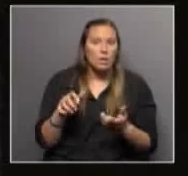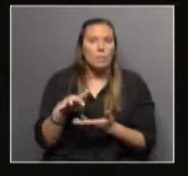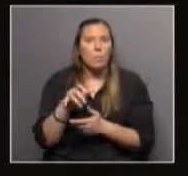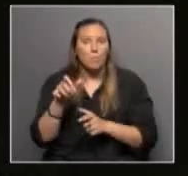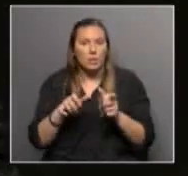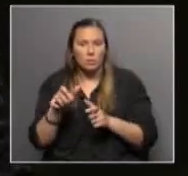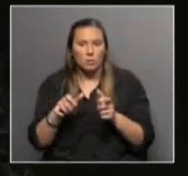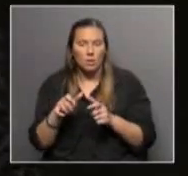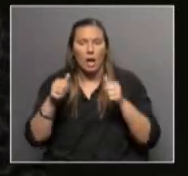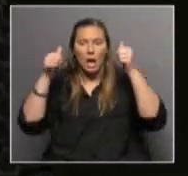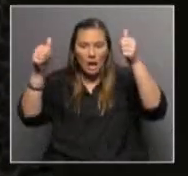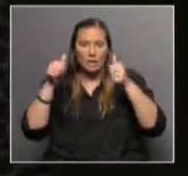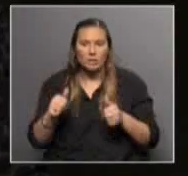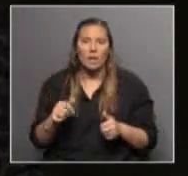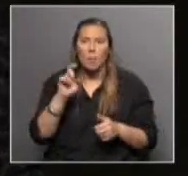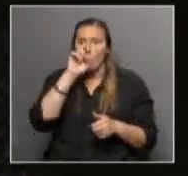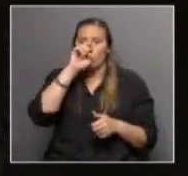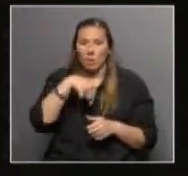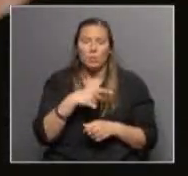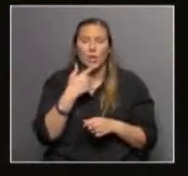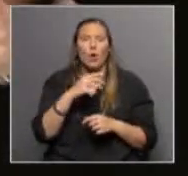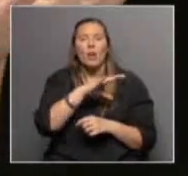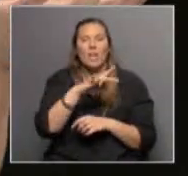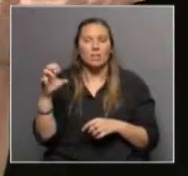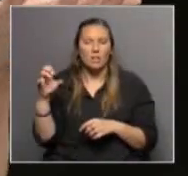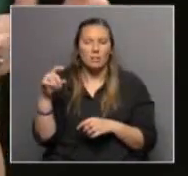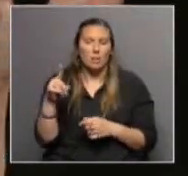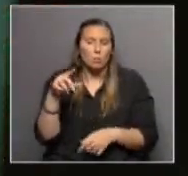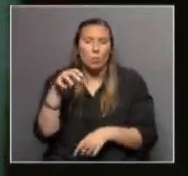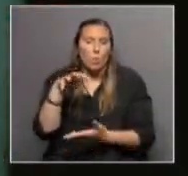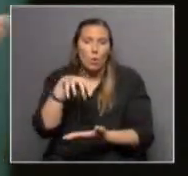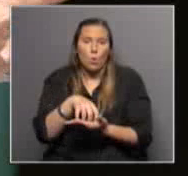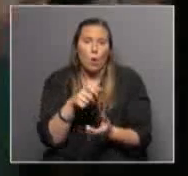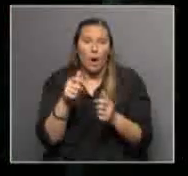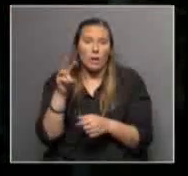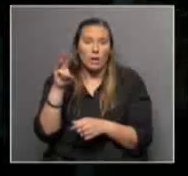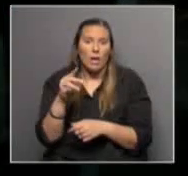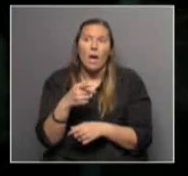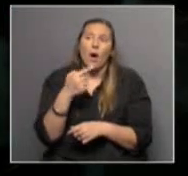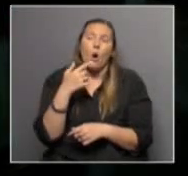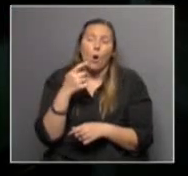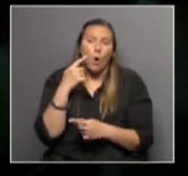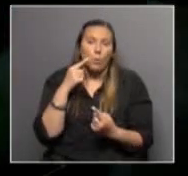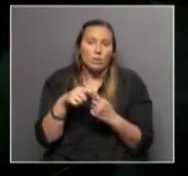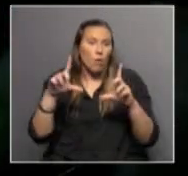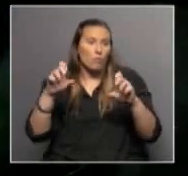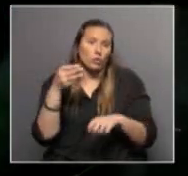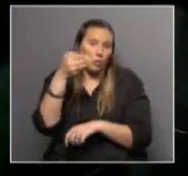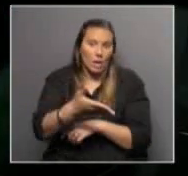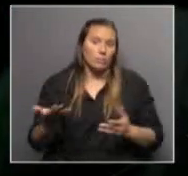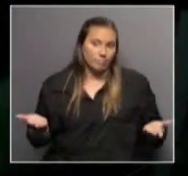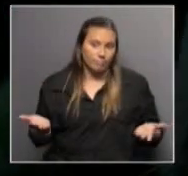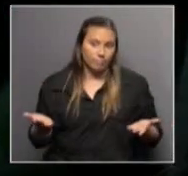donde la gente bueno el cartel de montevideo por ejemplo es bien un lugar que es estar amable dónde vas a sacar fotos